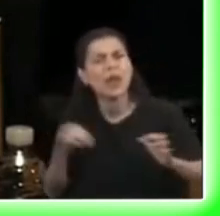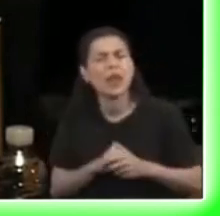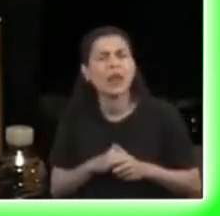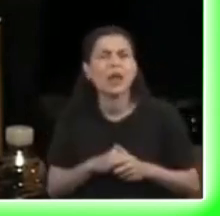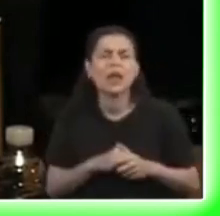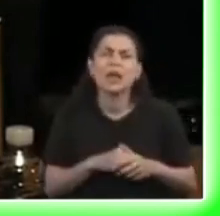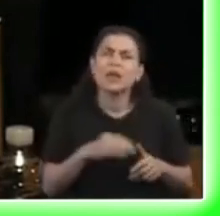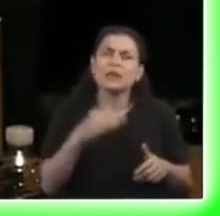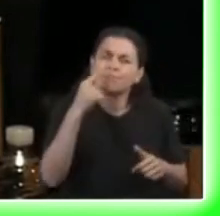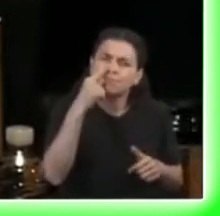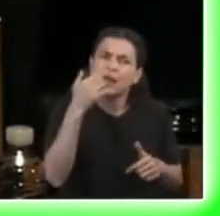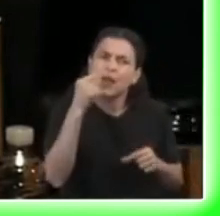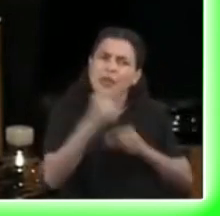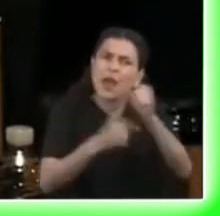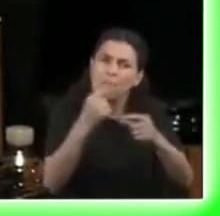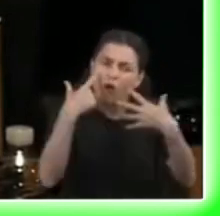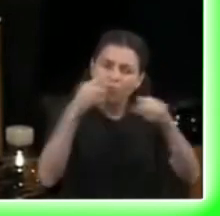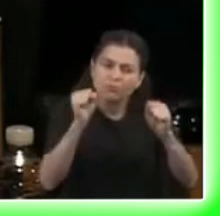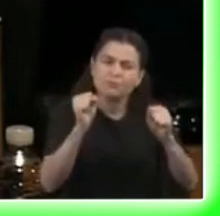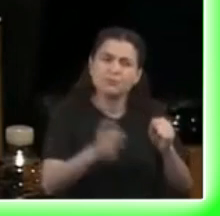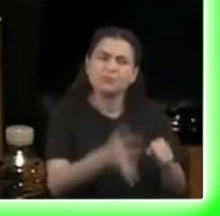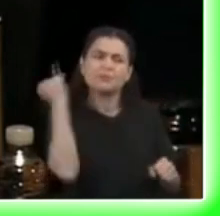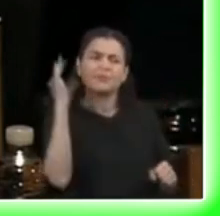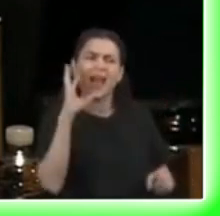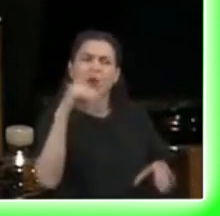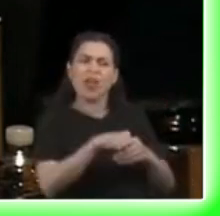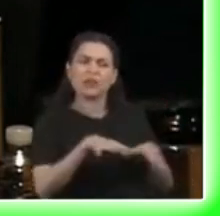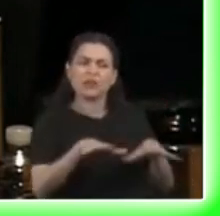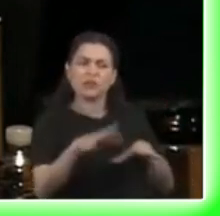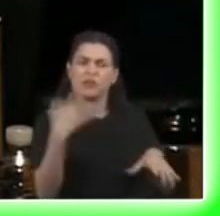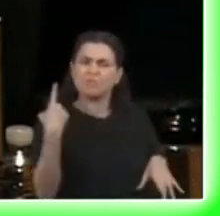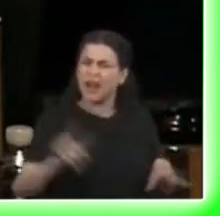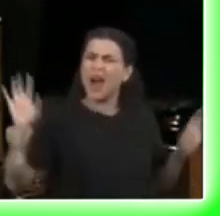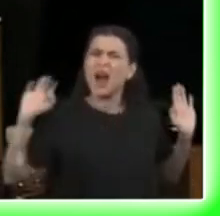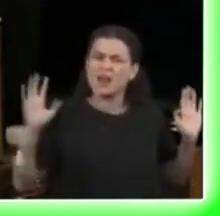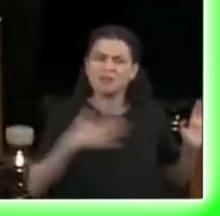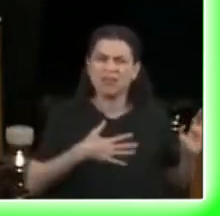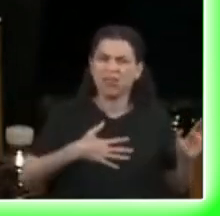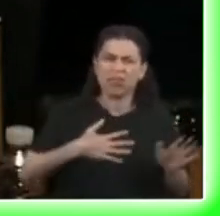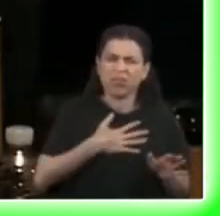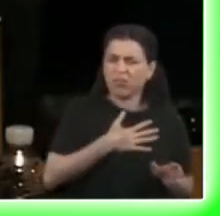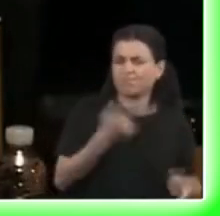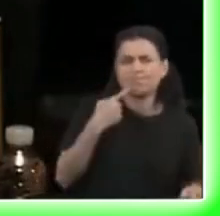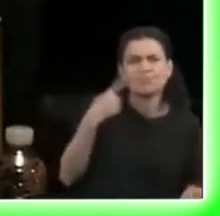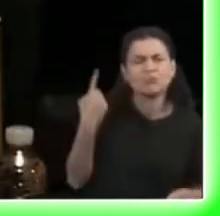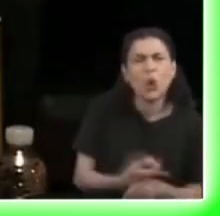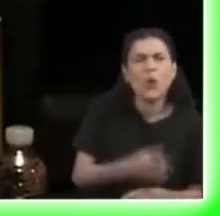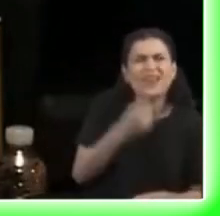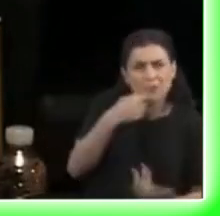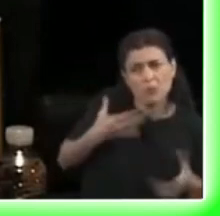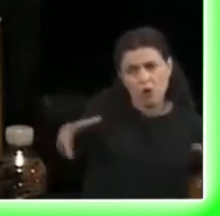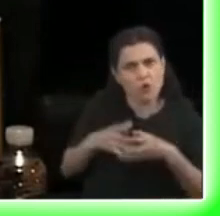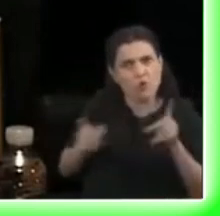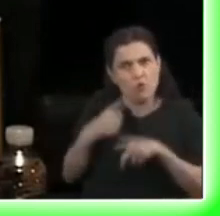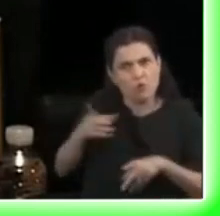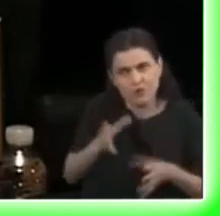algo había que estaba oliendo podrido, porque decía: no puede ser que vayas a dar un recital a